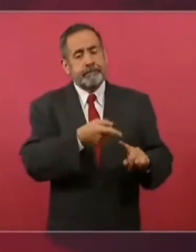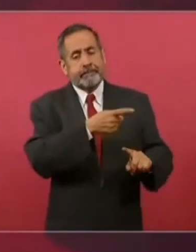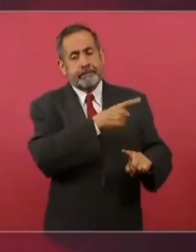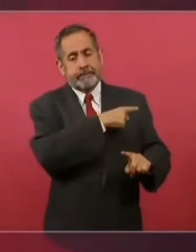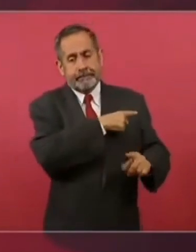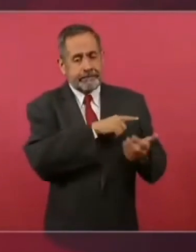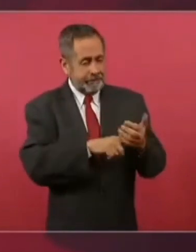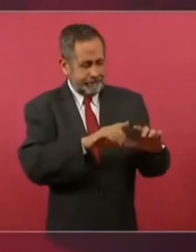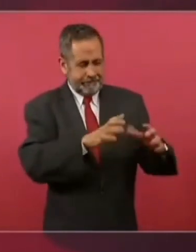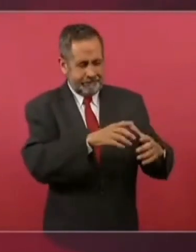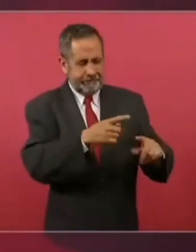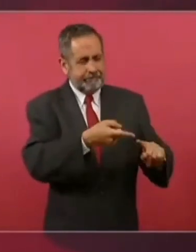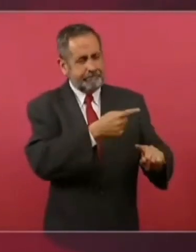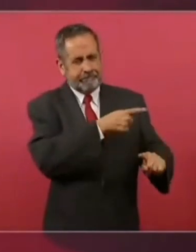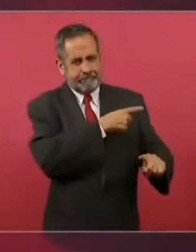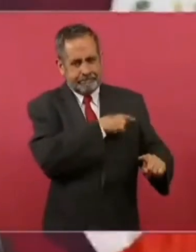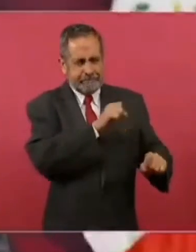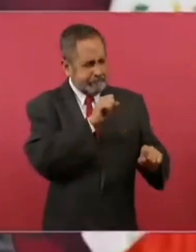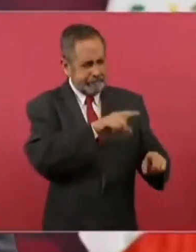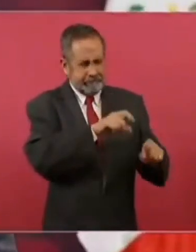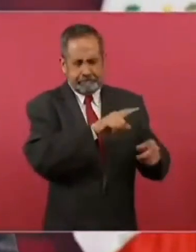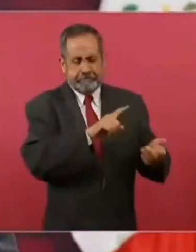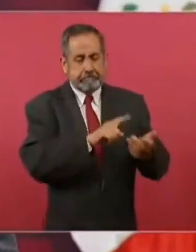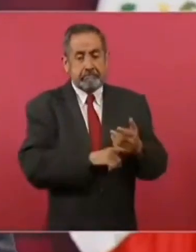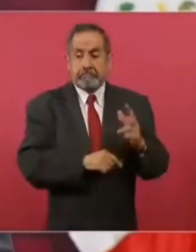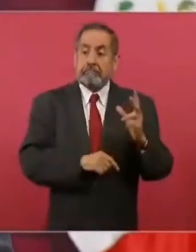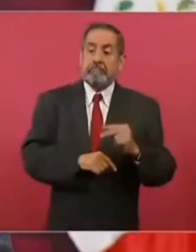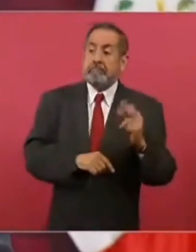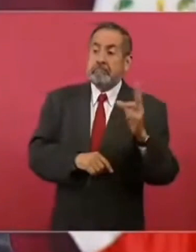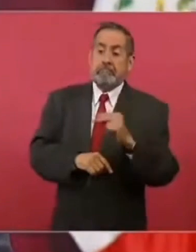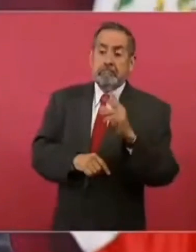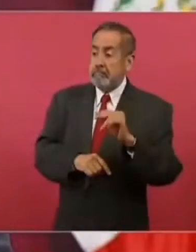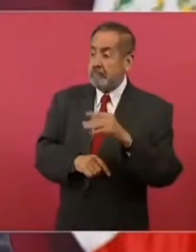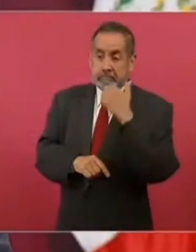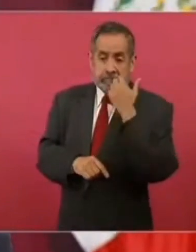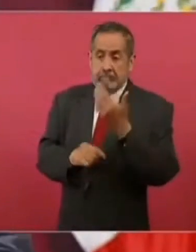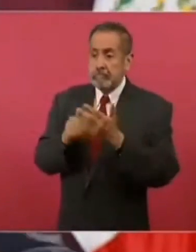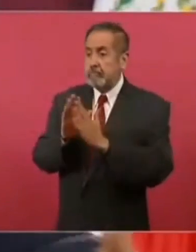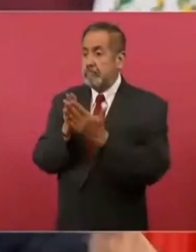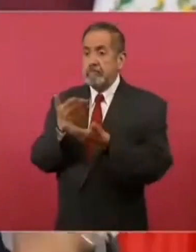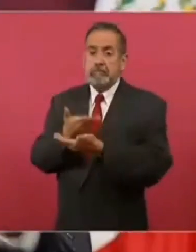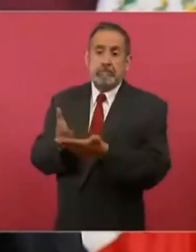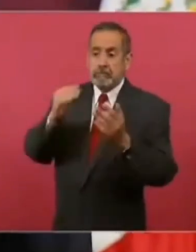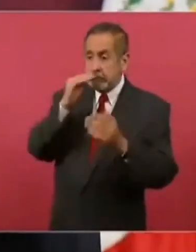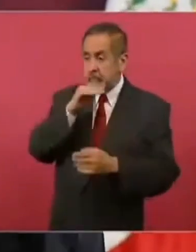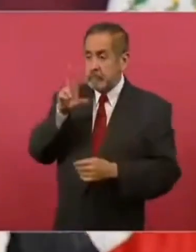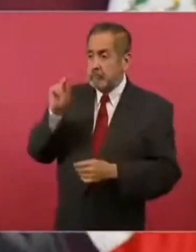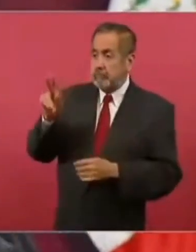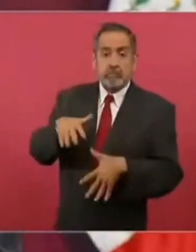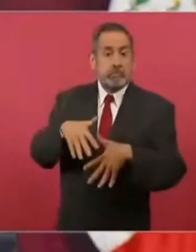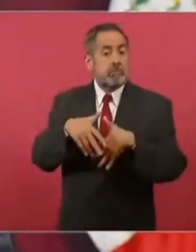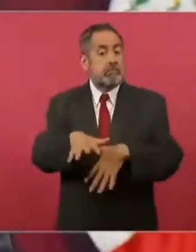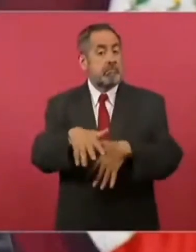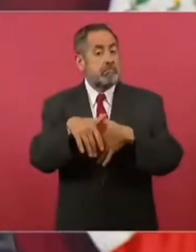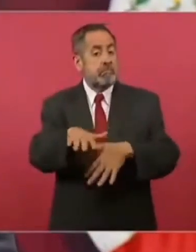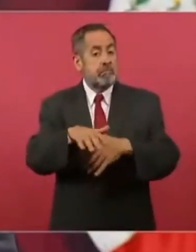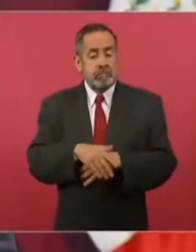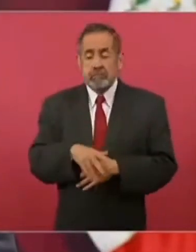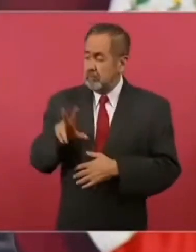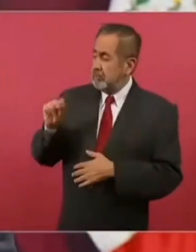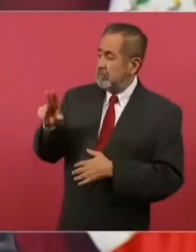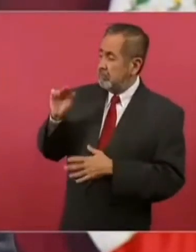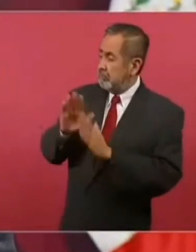de los conservadores de hoy, se opusieron. Hubieron hasta manifestaciones